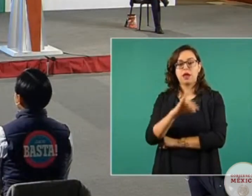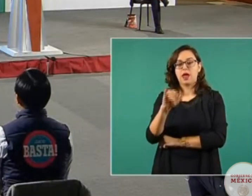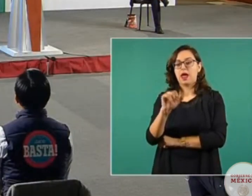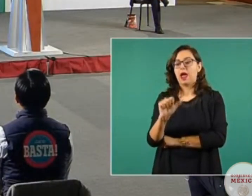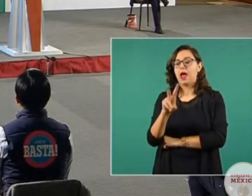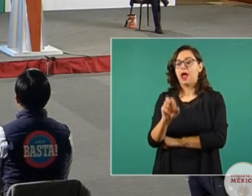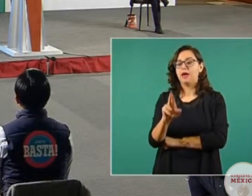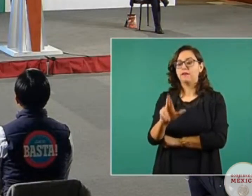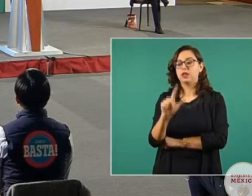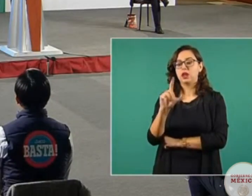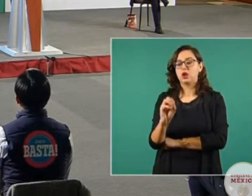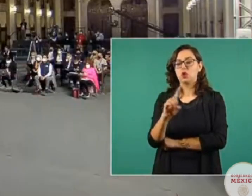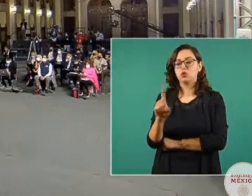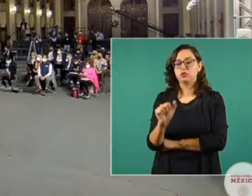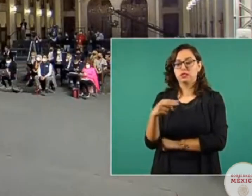Javier Lozano.